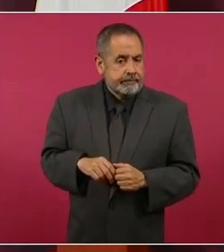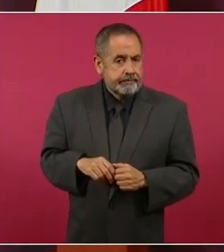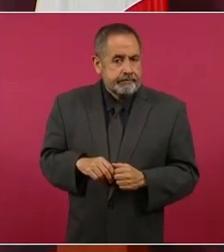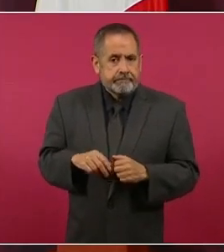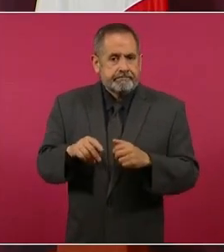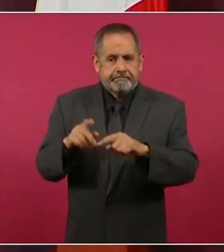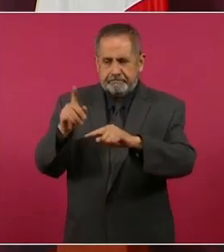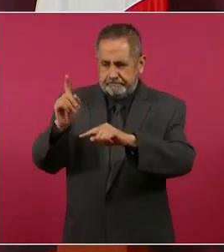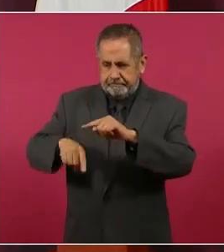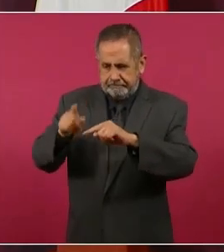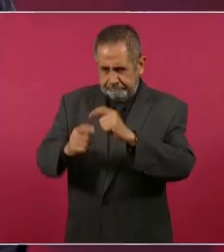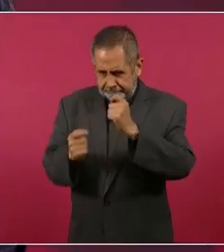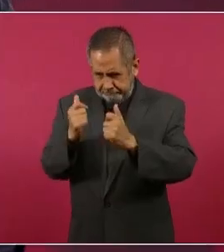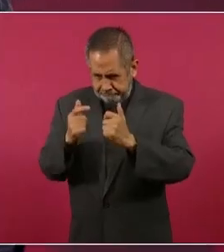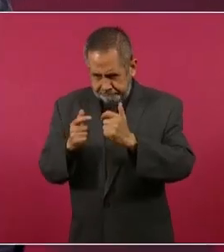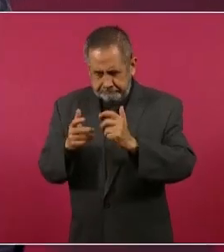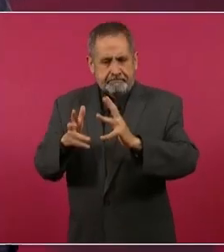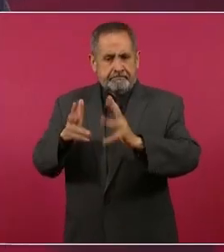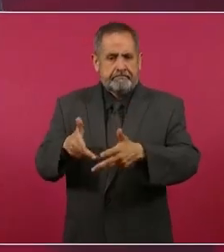dejaron 80